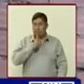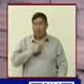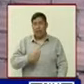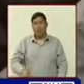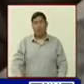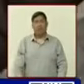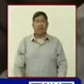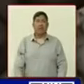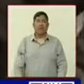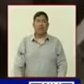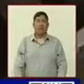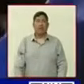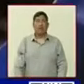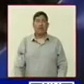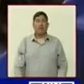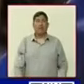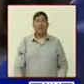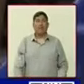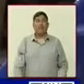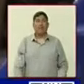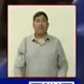deshumbra.